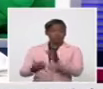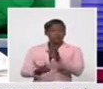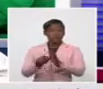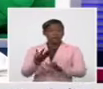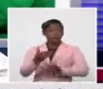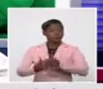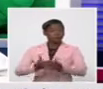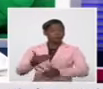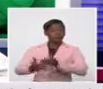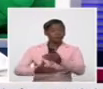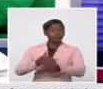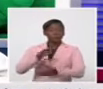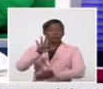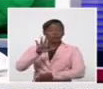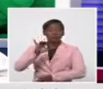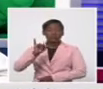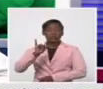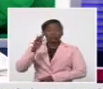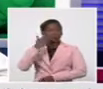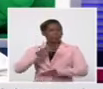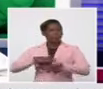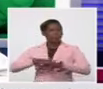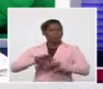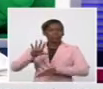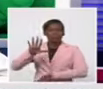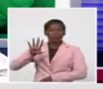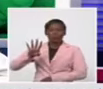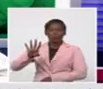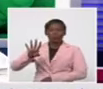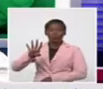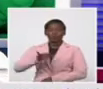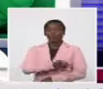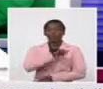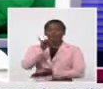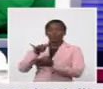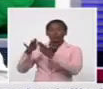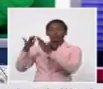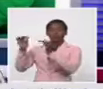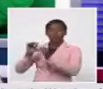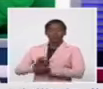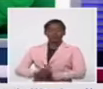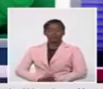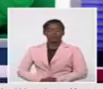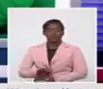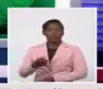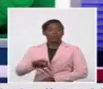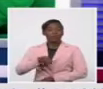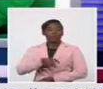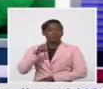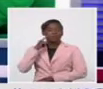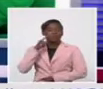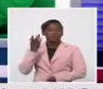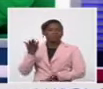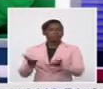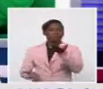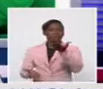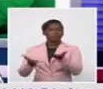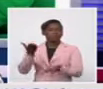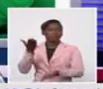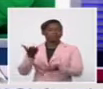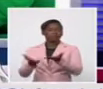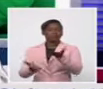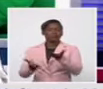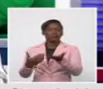país, 54, perdón, y en el día de ayer nuevamente se logra un balance positivo entre las